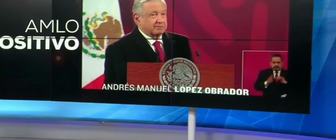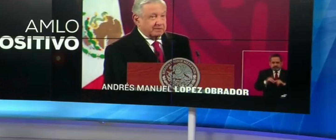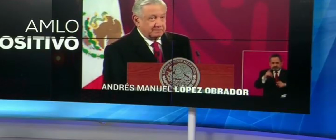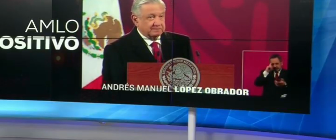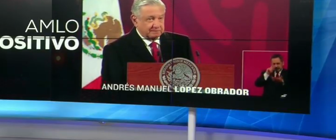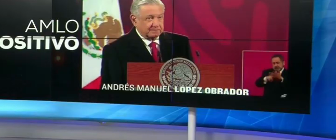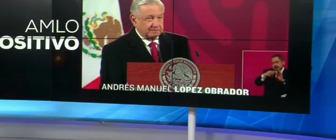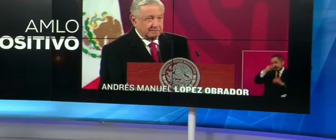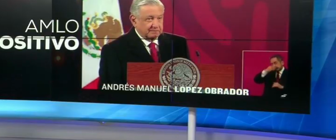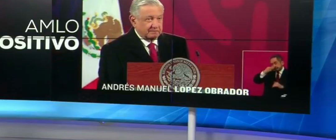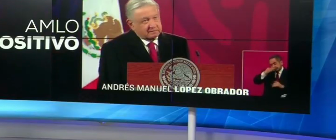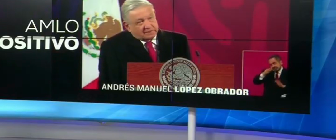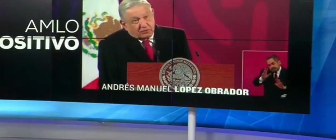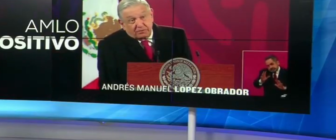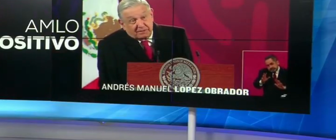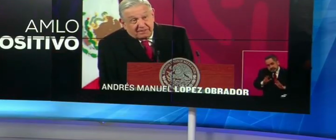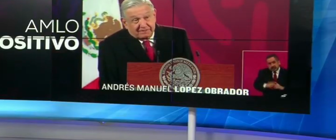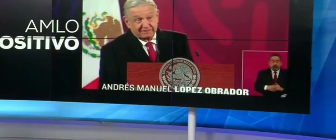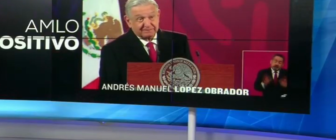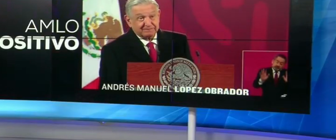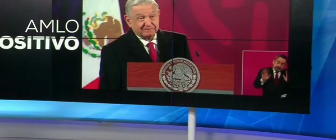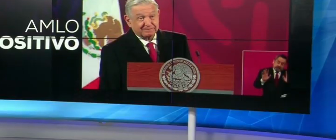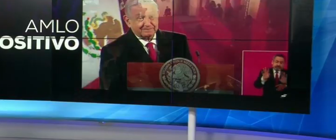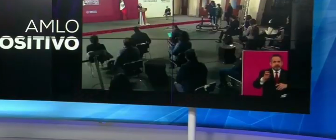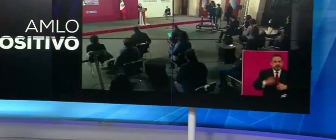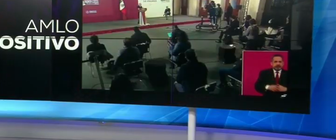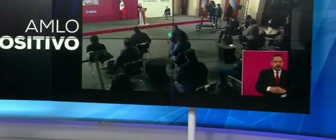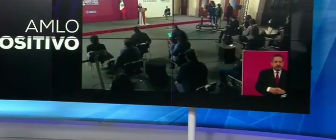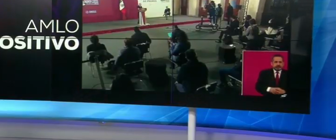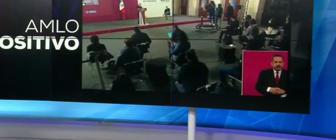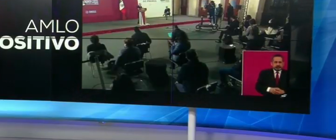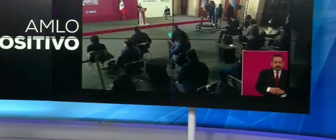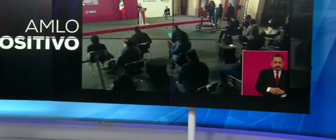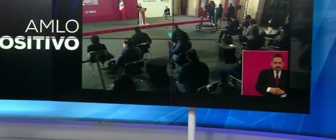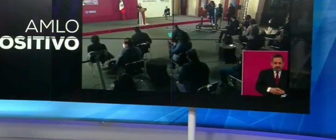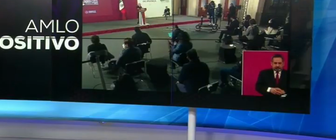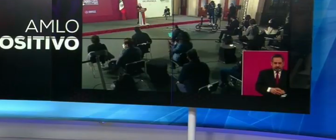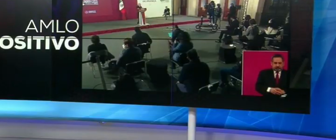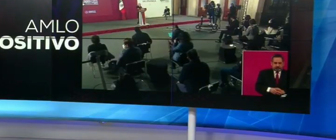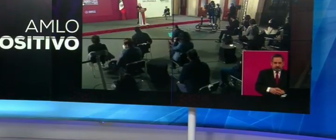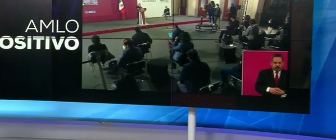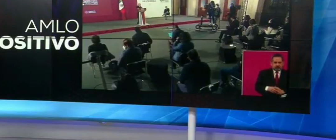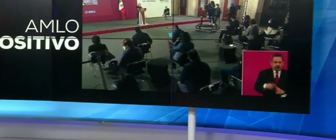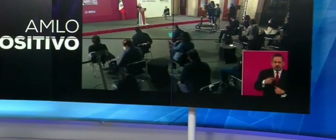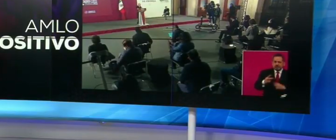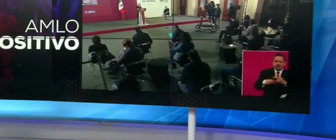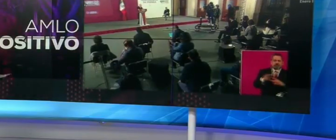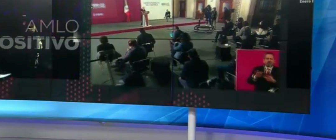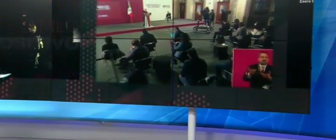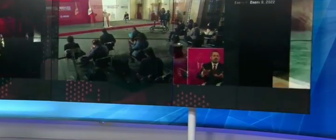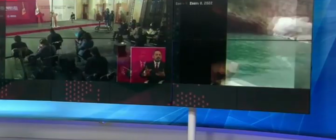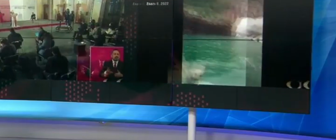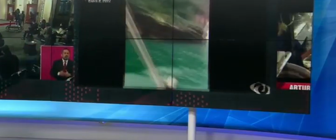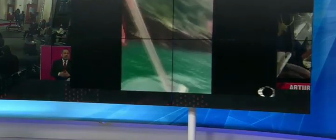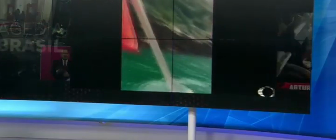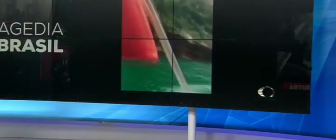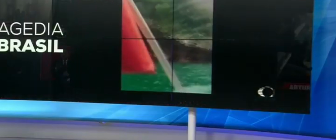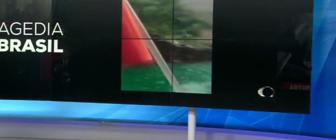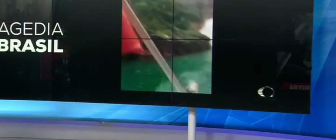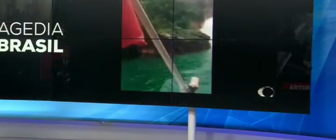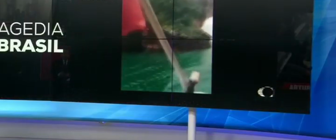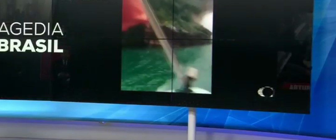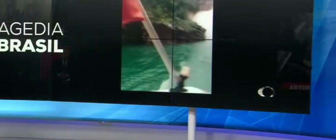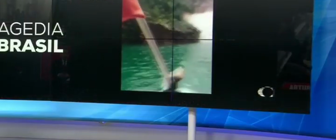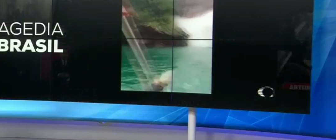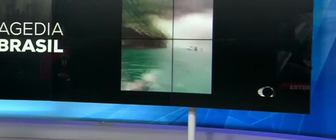positivo a COVID-19 por segunda ocasión y ya tenía su tercer vacuna como refuerzo contra el coronavirus.